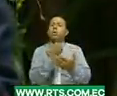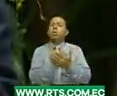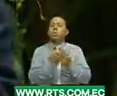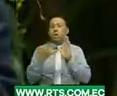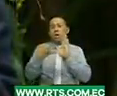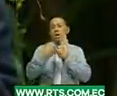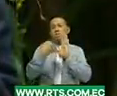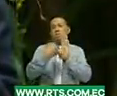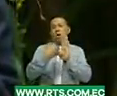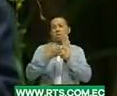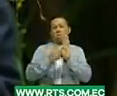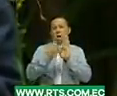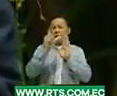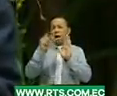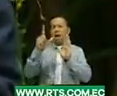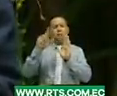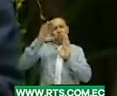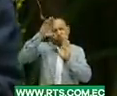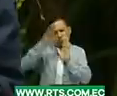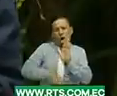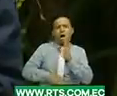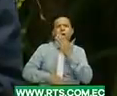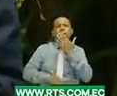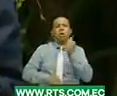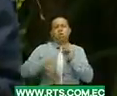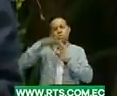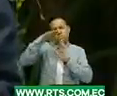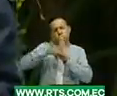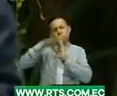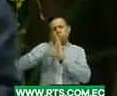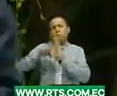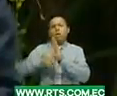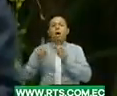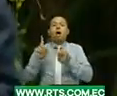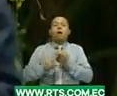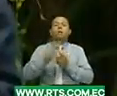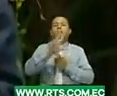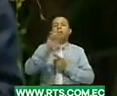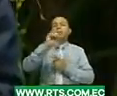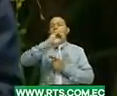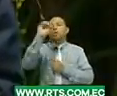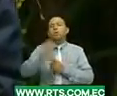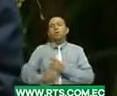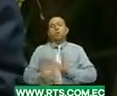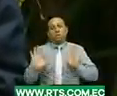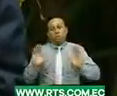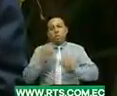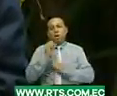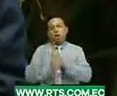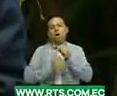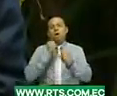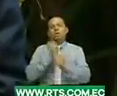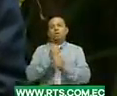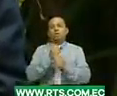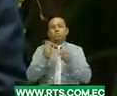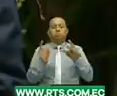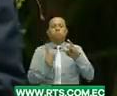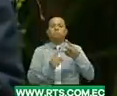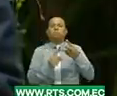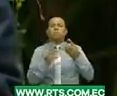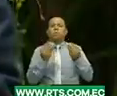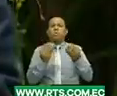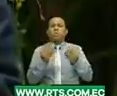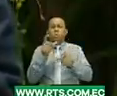de interés de la banca que nos cobran los microcréditos hasta el 30% de los intereses anuales. Vamos a crear 500,000 de